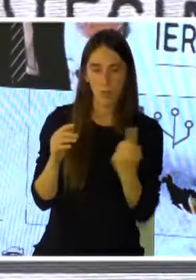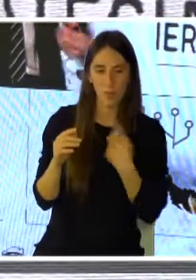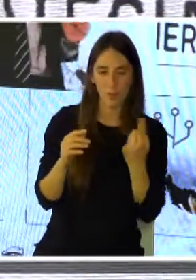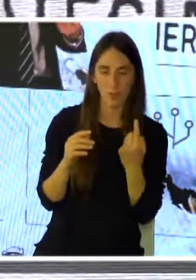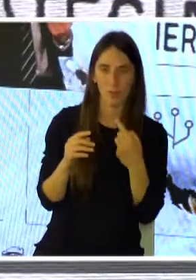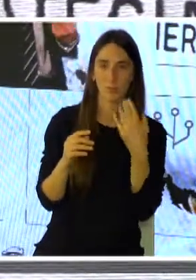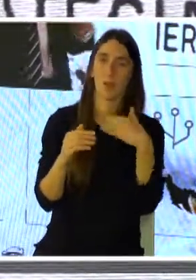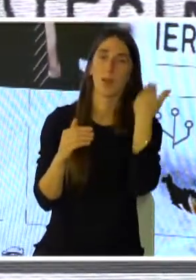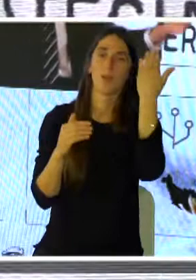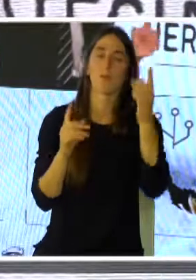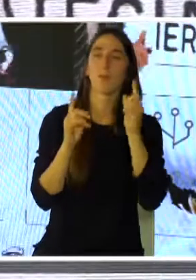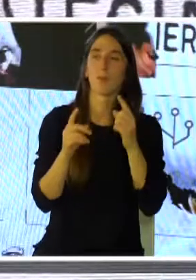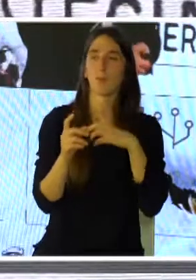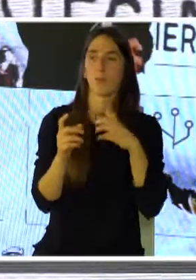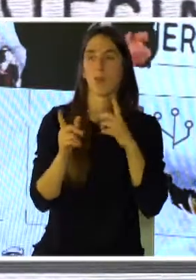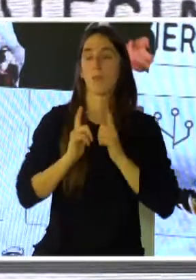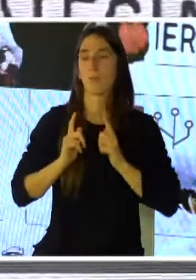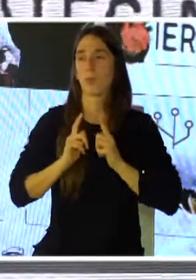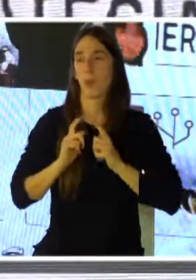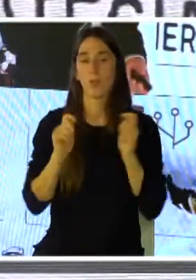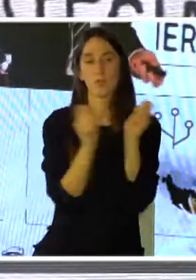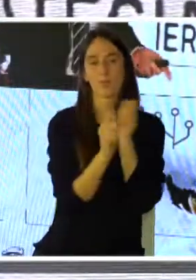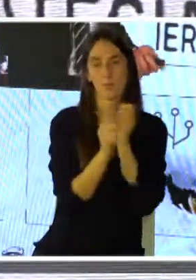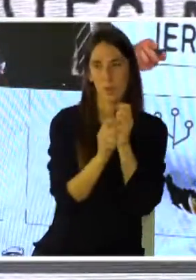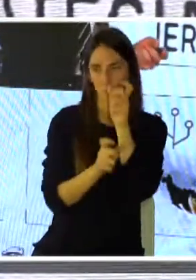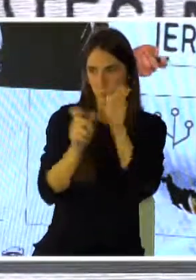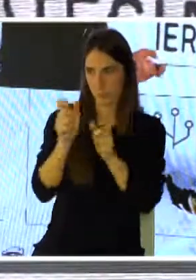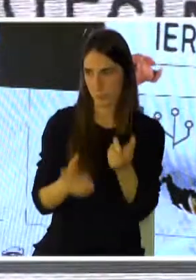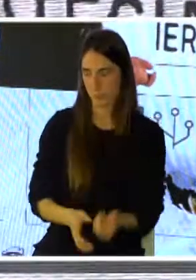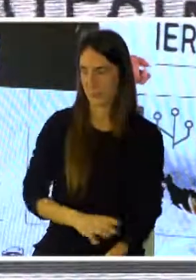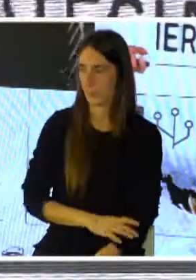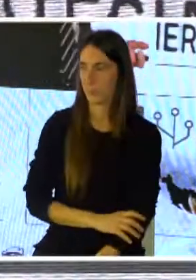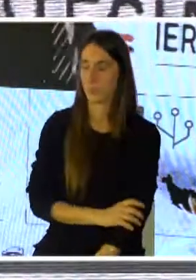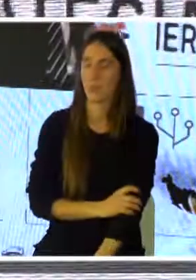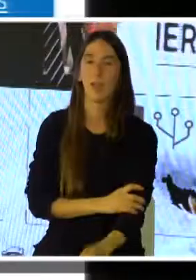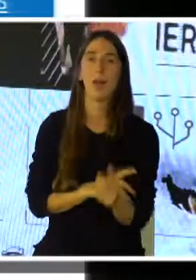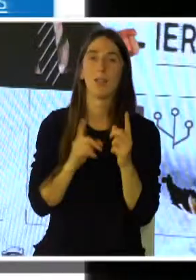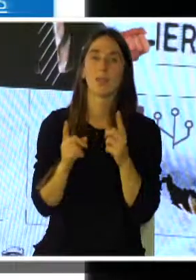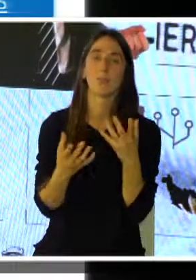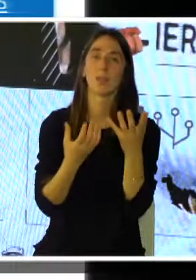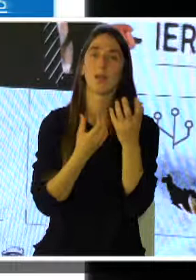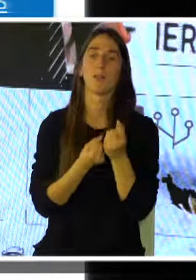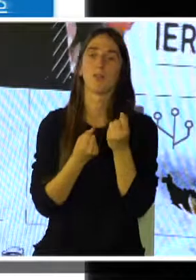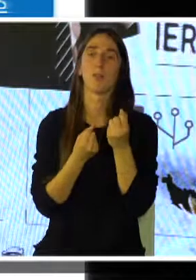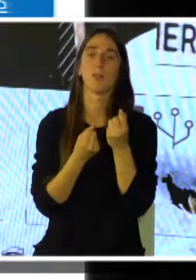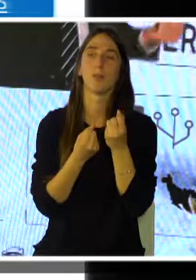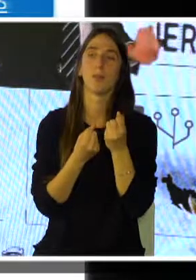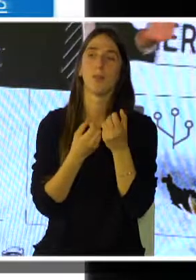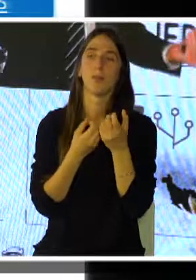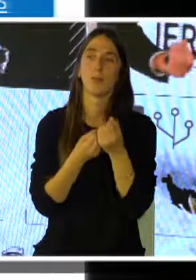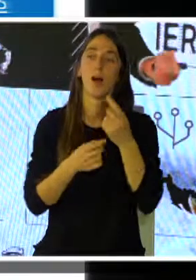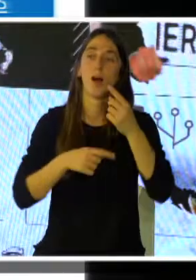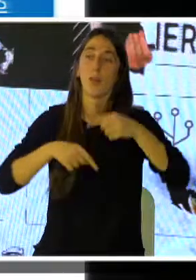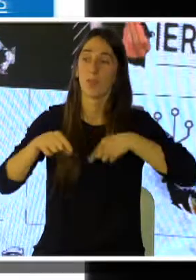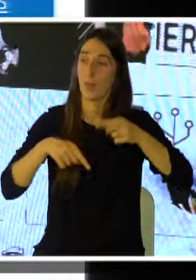externo, porque atrás hay gente que está esperando estas modificaciones. También nos apoyamos mucho en lo que son los trámites en